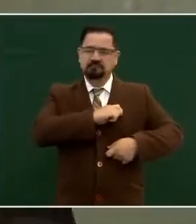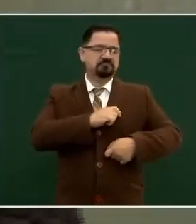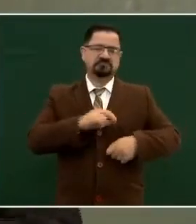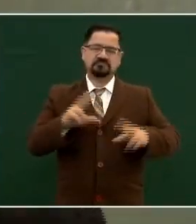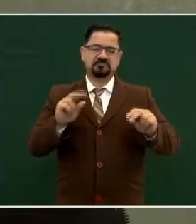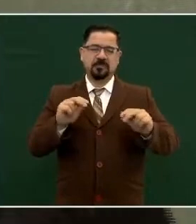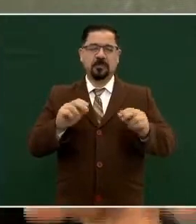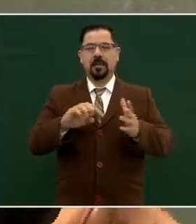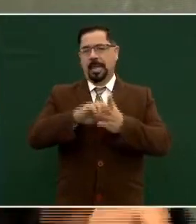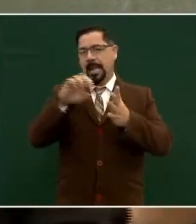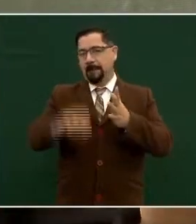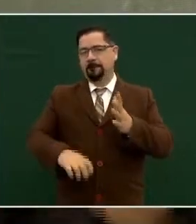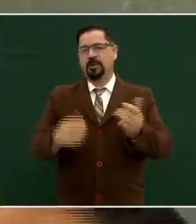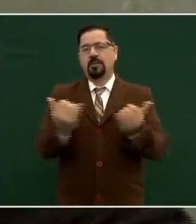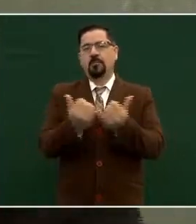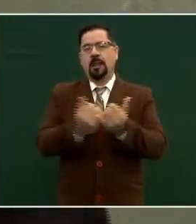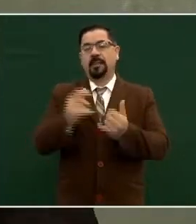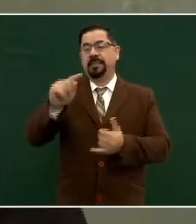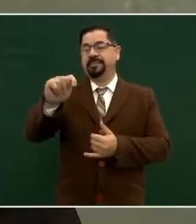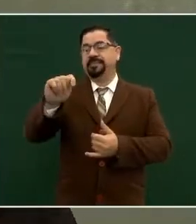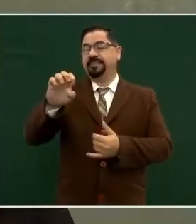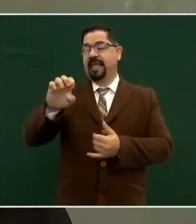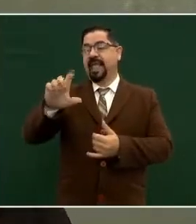que Telmex es México.